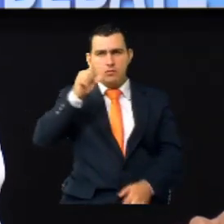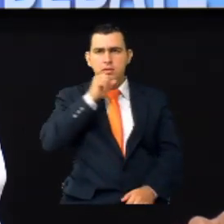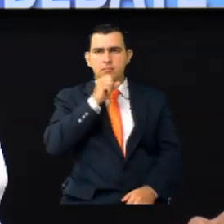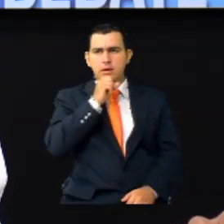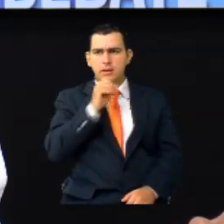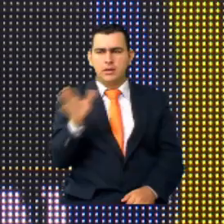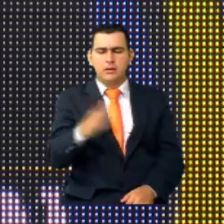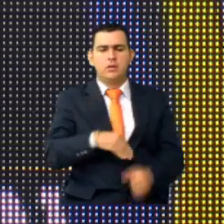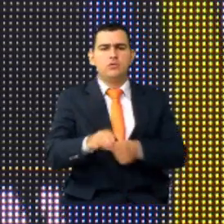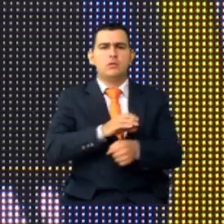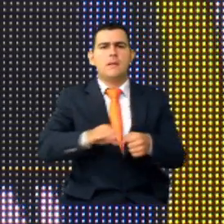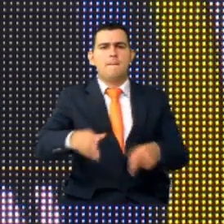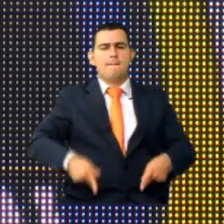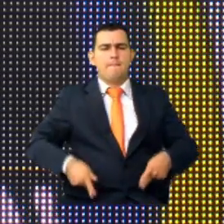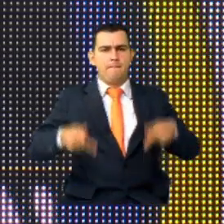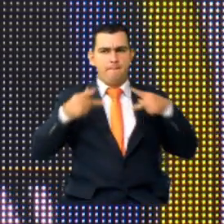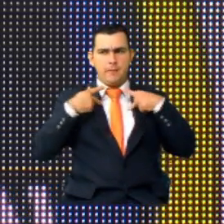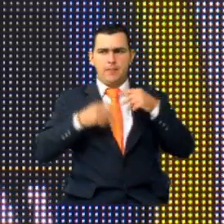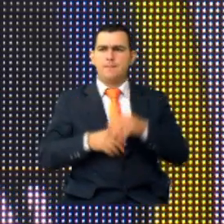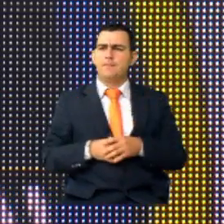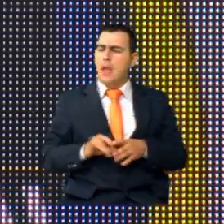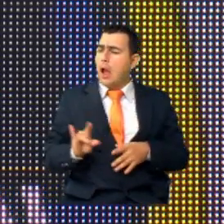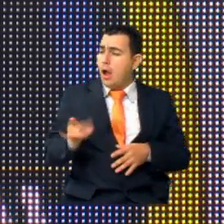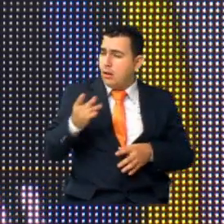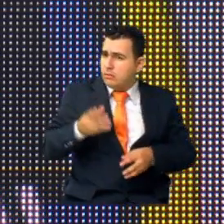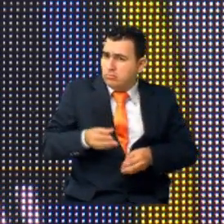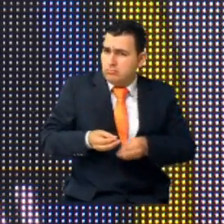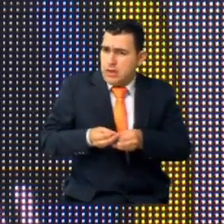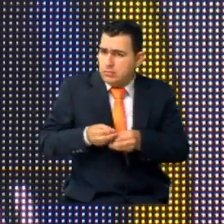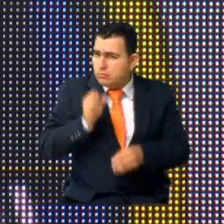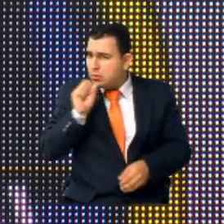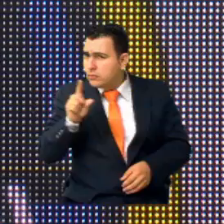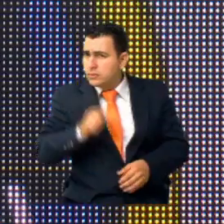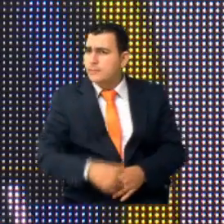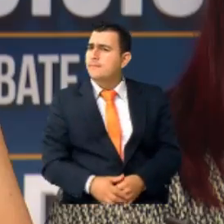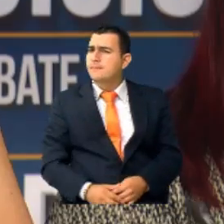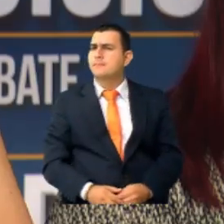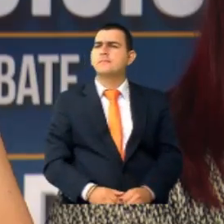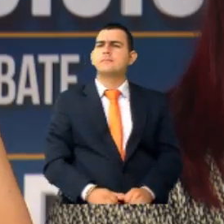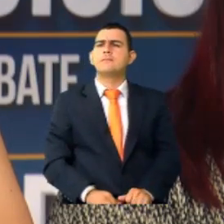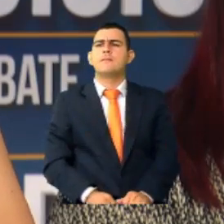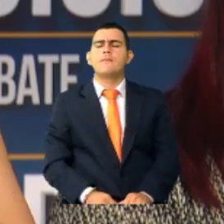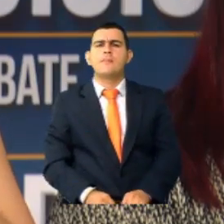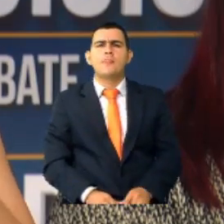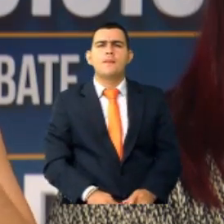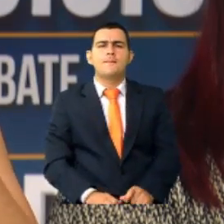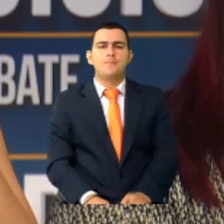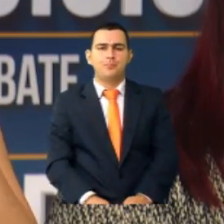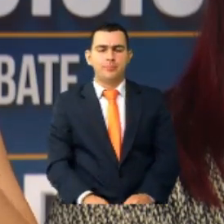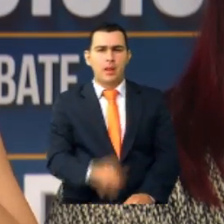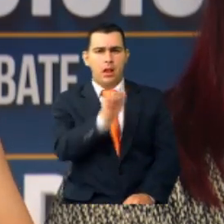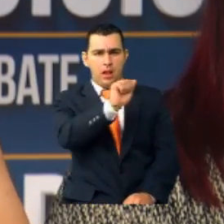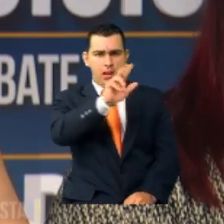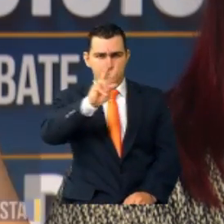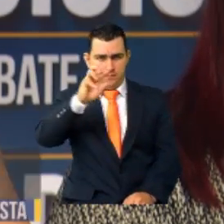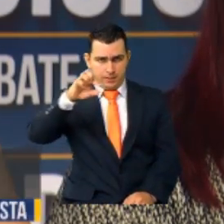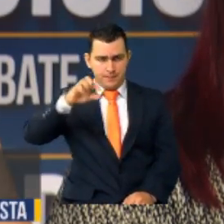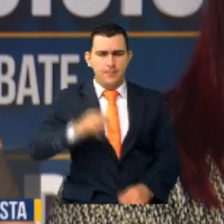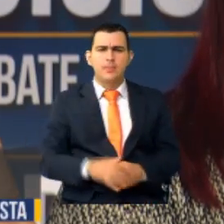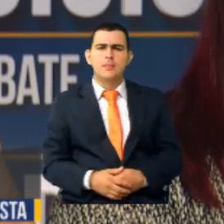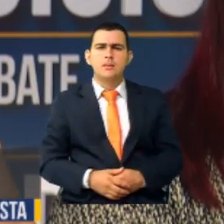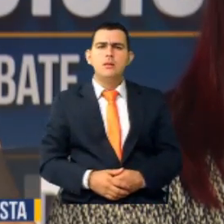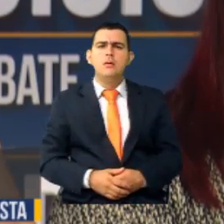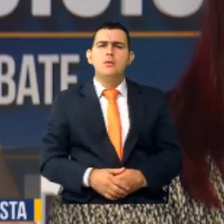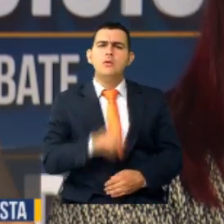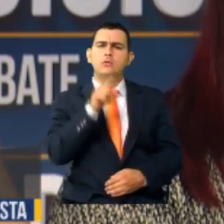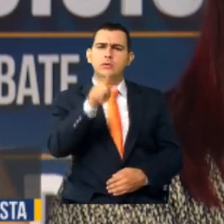ciudad para la vida. Yanid, es momento para la contrapregunta para el candidato Álvaro Pérez. Candidato Álvaro, ¿ve viable usted la posibilidad de